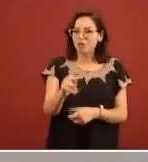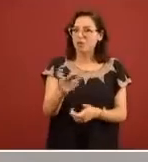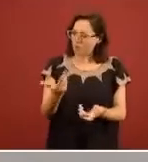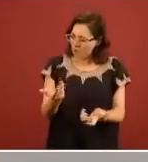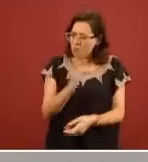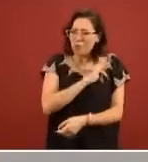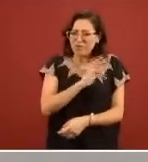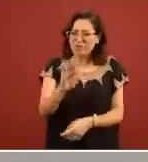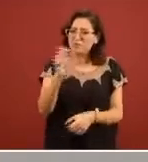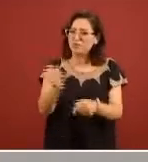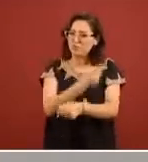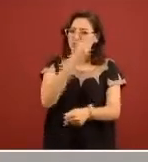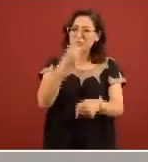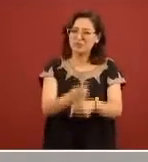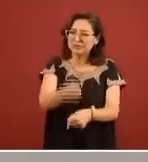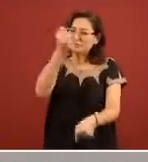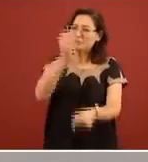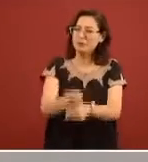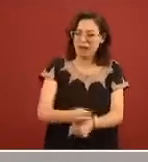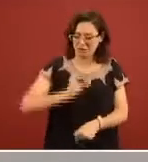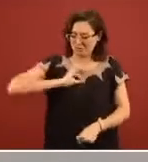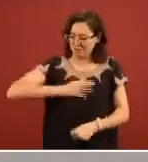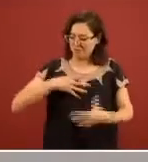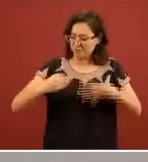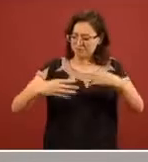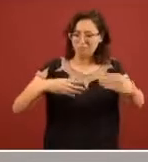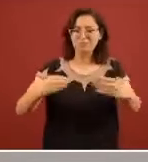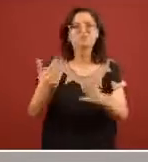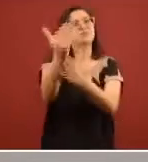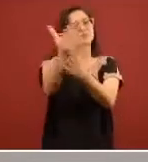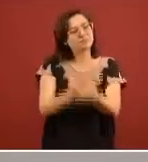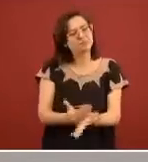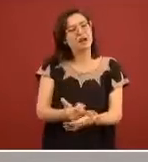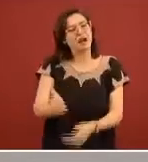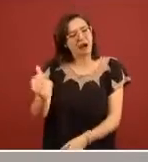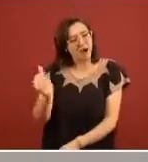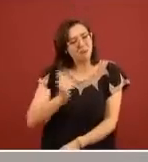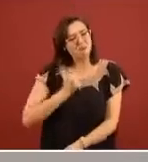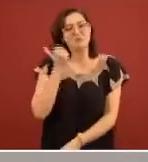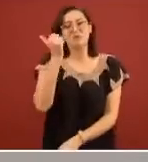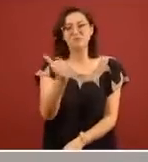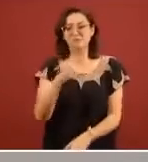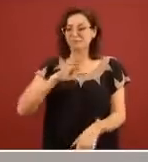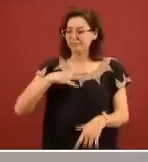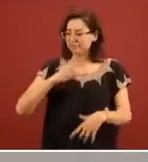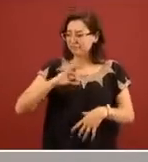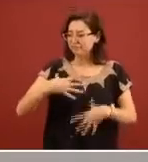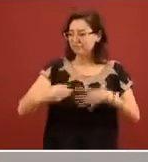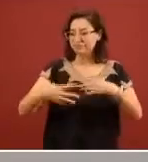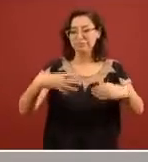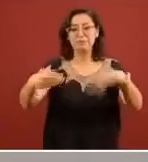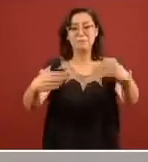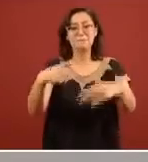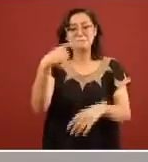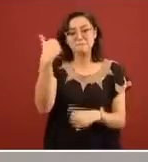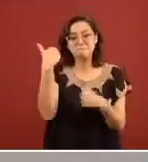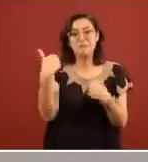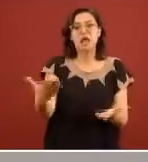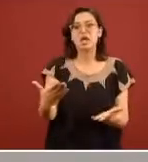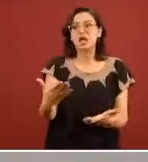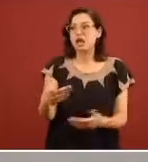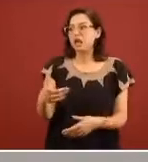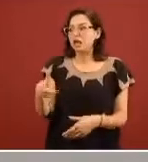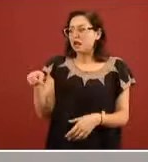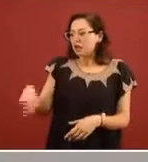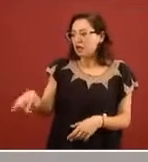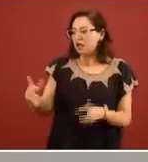la transmisión. Entonces, les pido que todavía estamos a tiempo de disminuir la transmisión para no necesitar esos